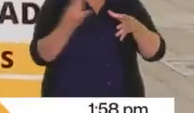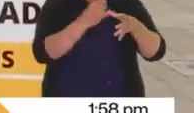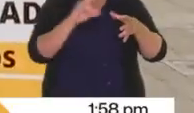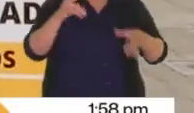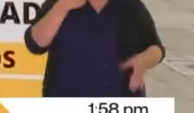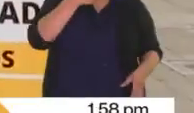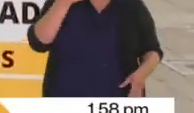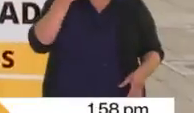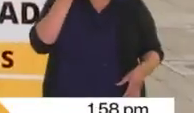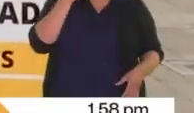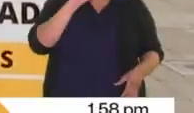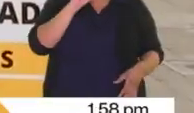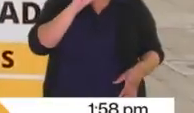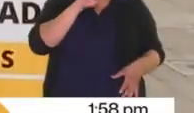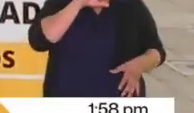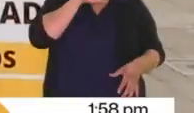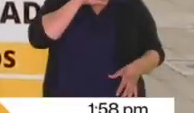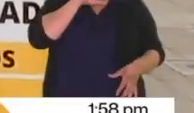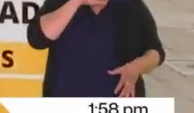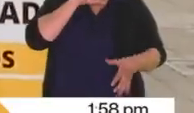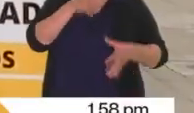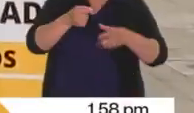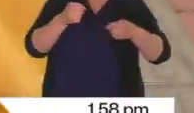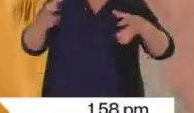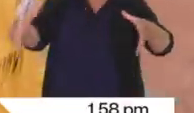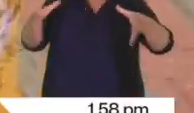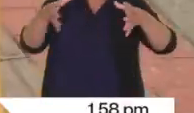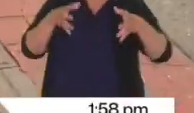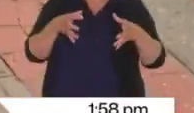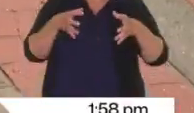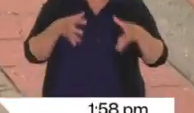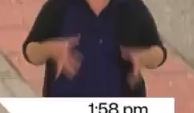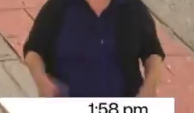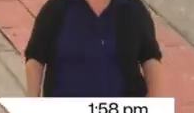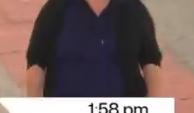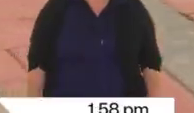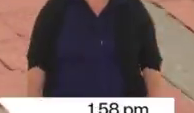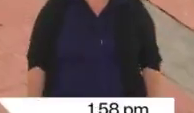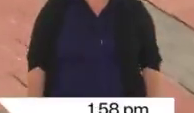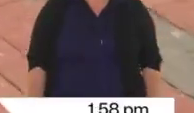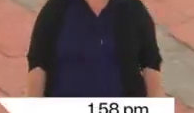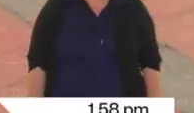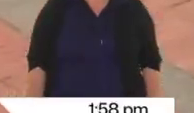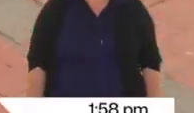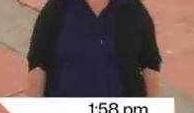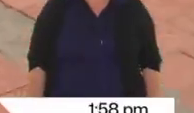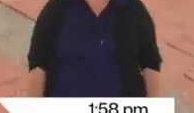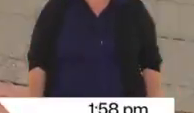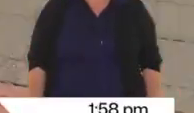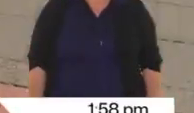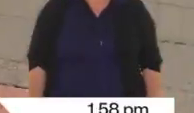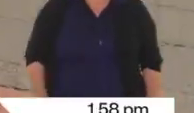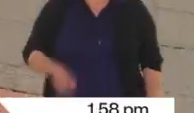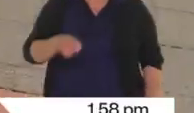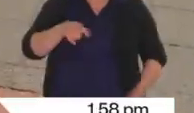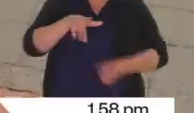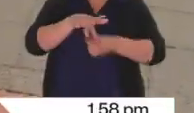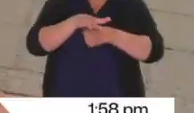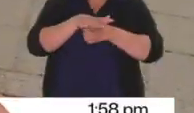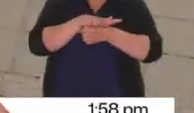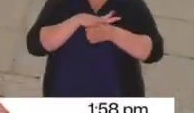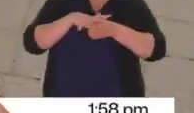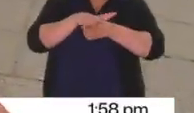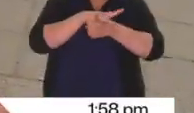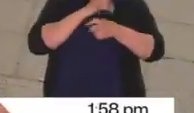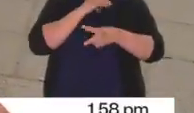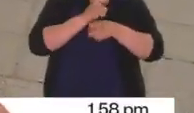perritos en una sede maravillosa de 3300 m cu la situación de animales en la calle en Colombia puede ser